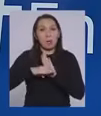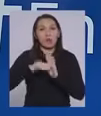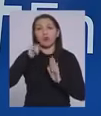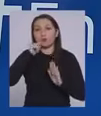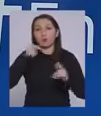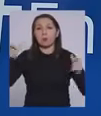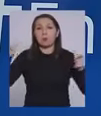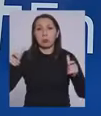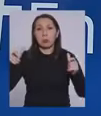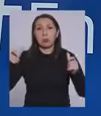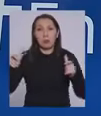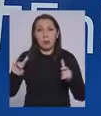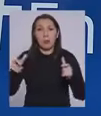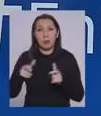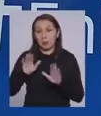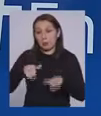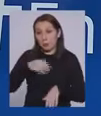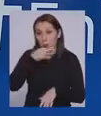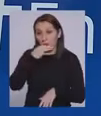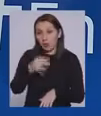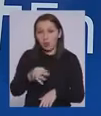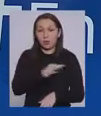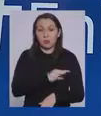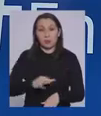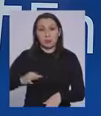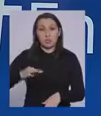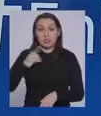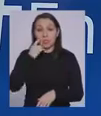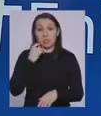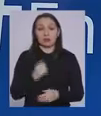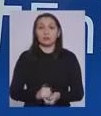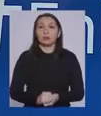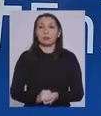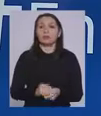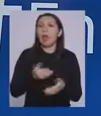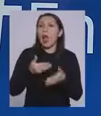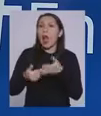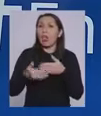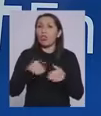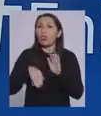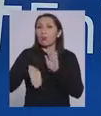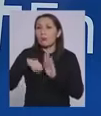el ministro. En cuanto a dónde se está